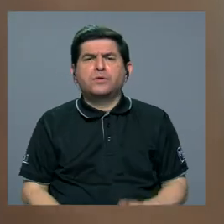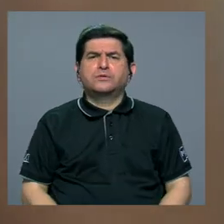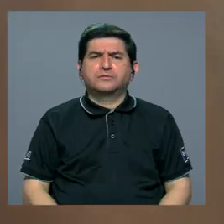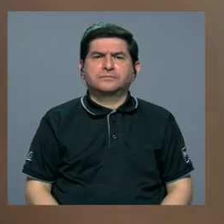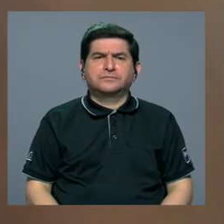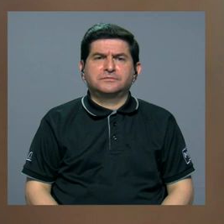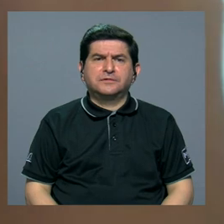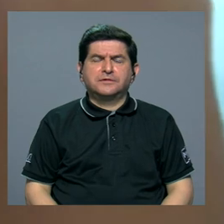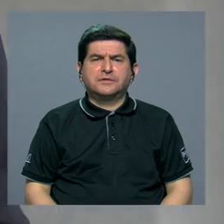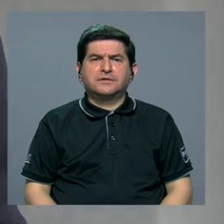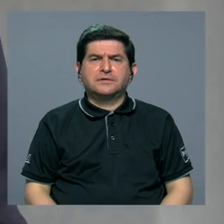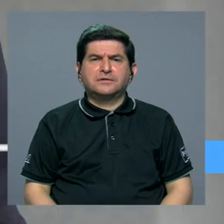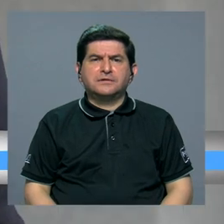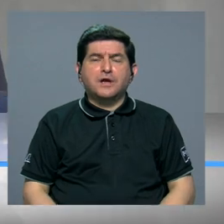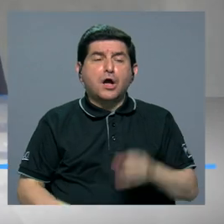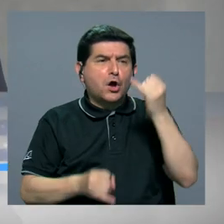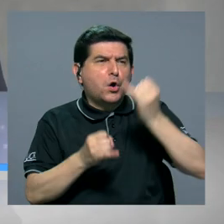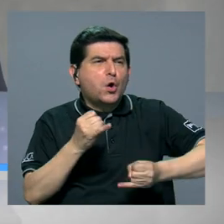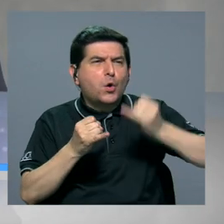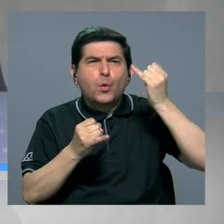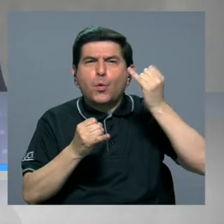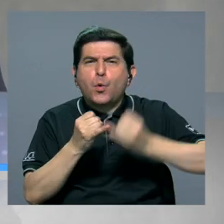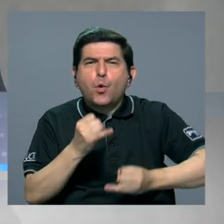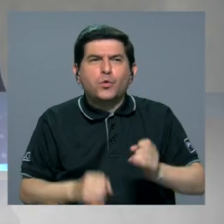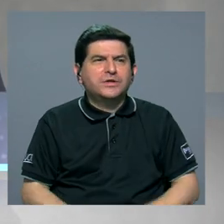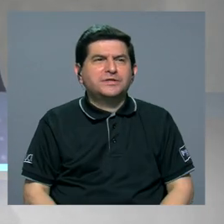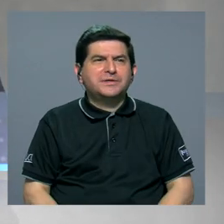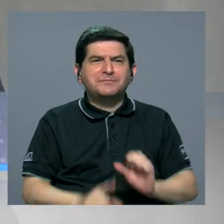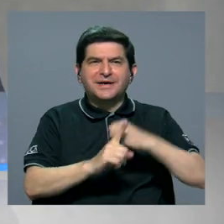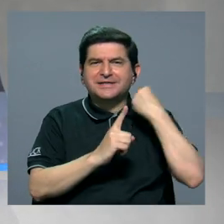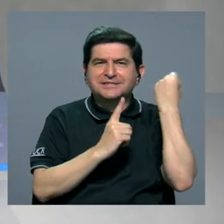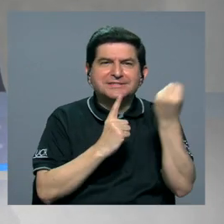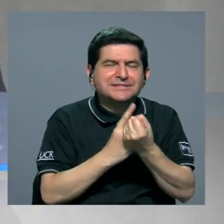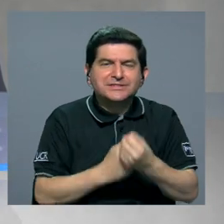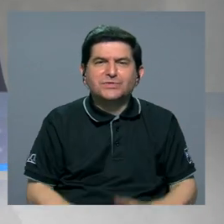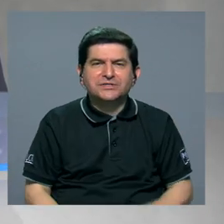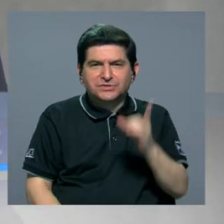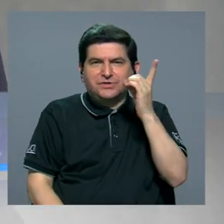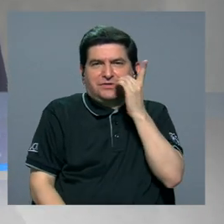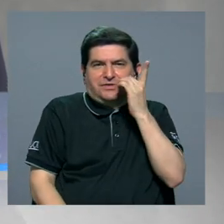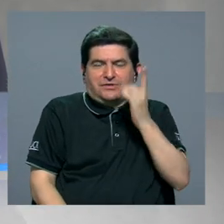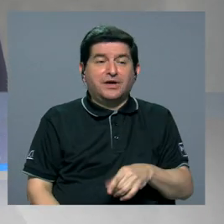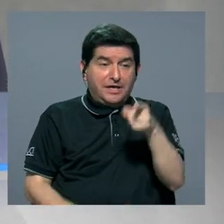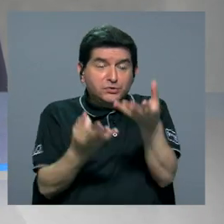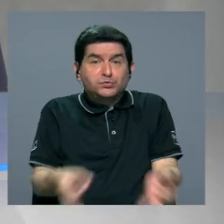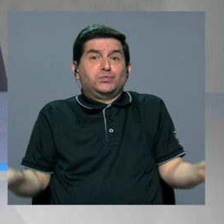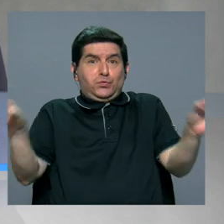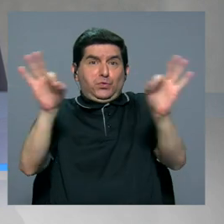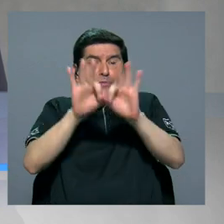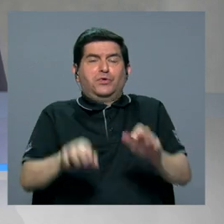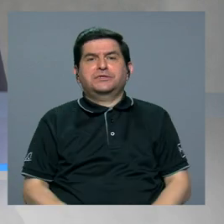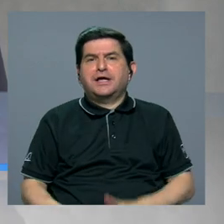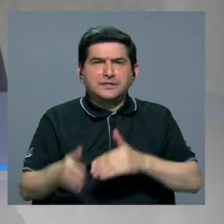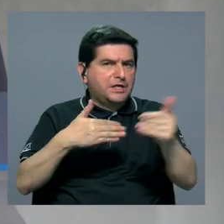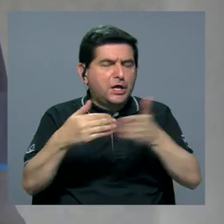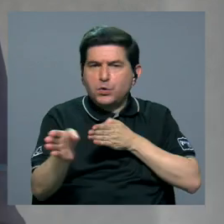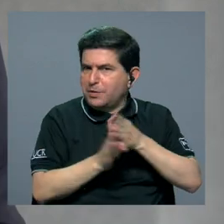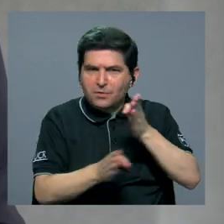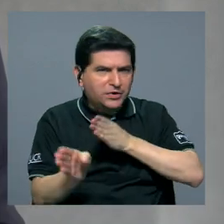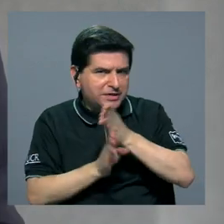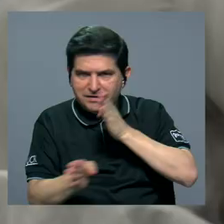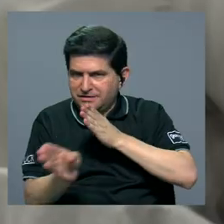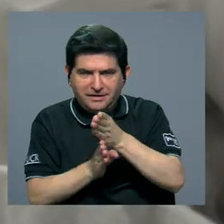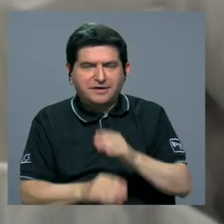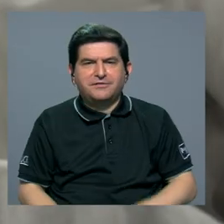y actualizando con los últimos estados del arte, eso es importante para cualquier